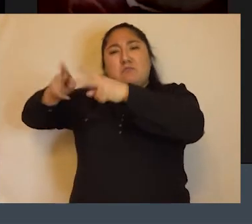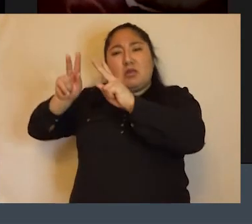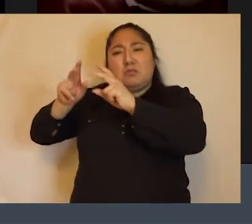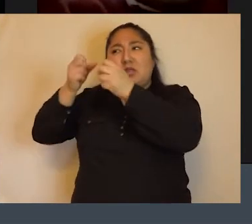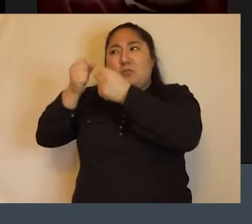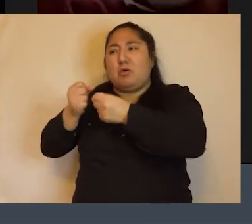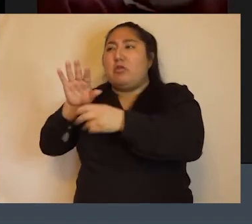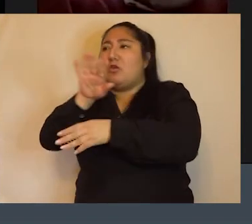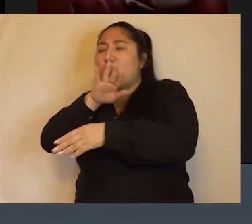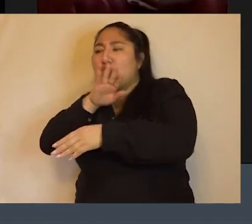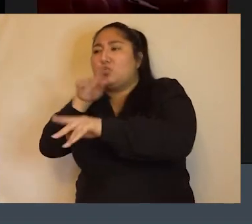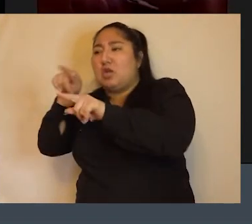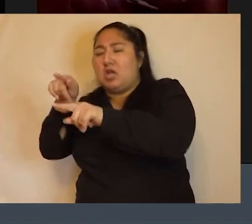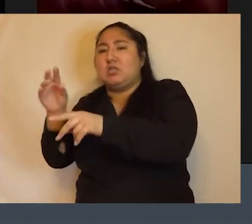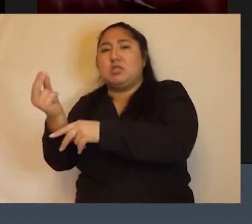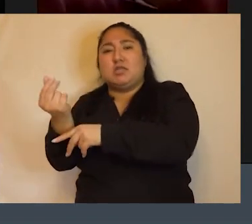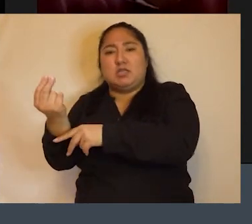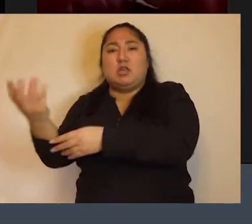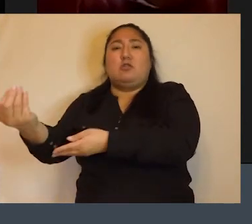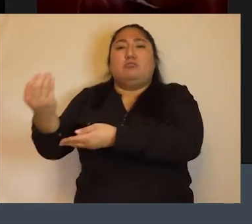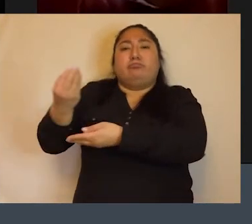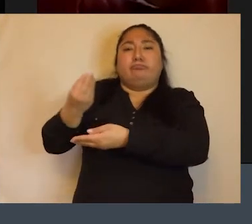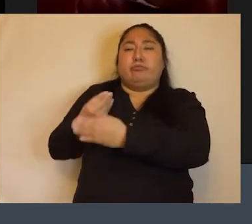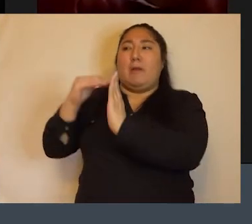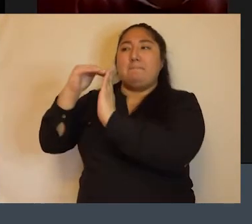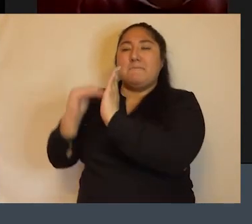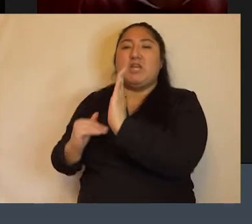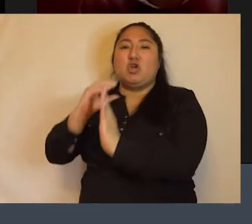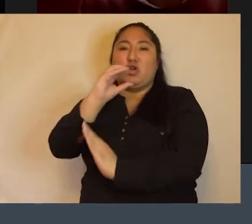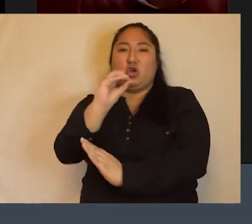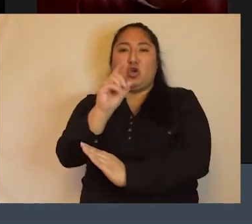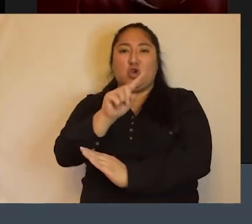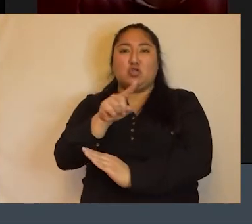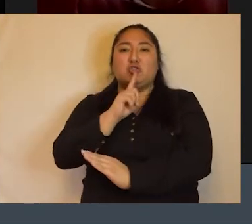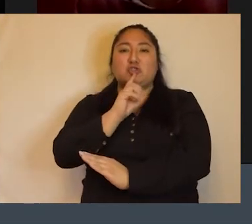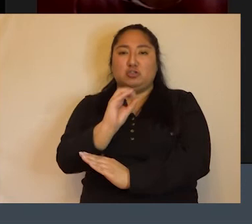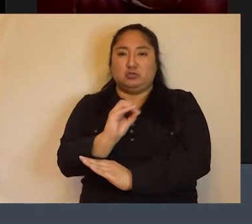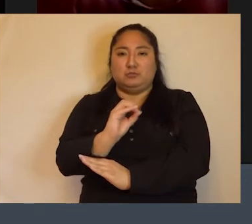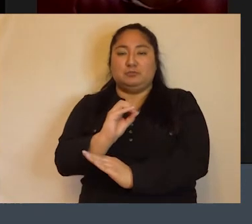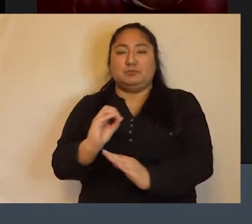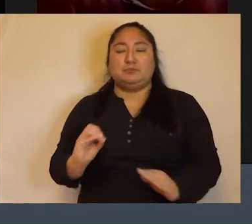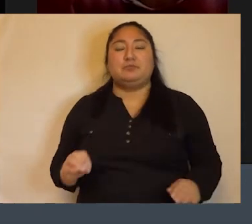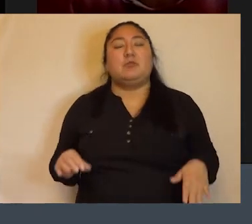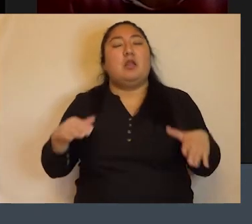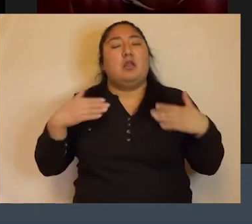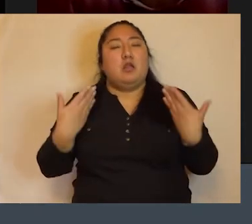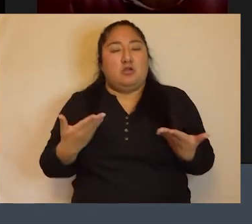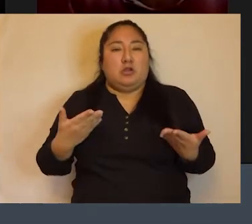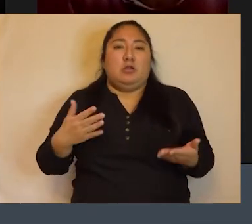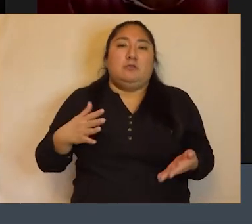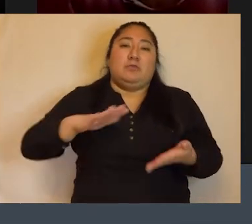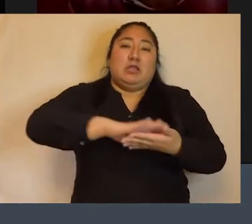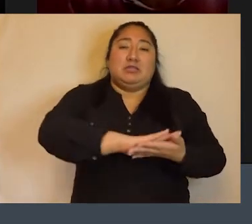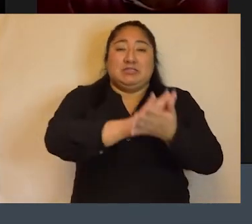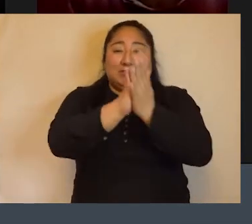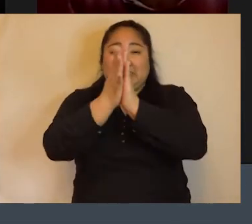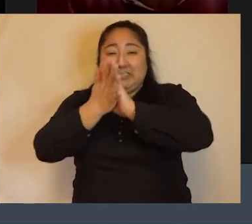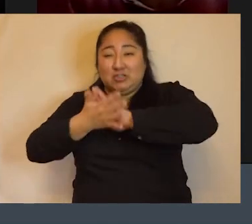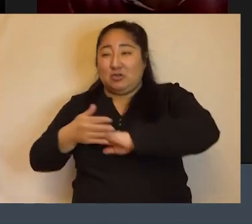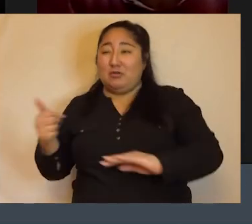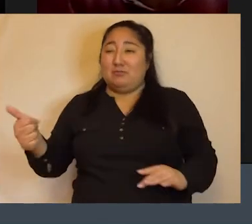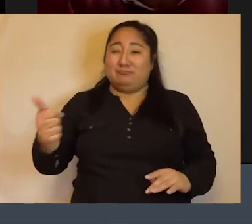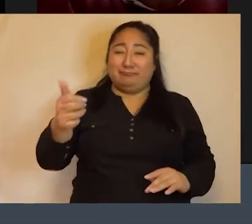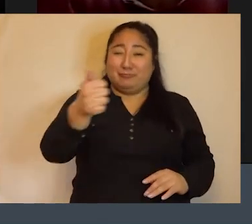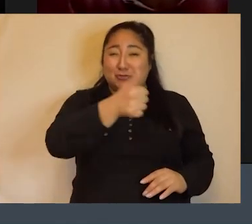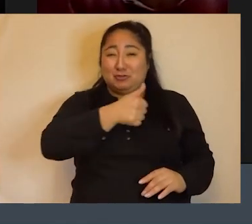momento de apremio poder disponer de ese dinero con menores costos financieros asociados. Si todos